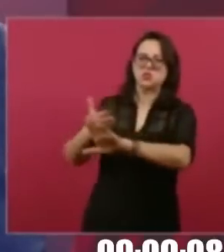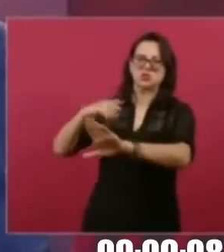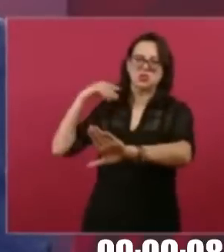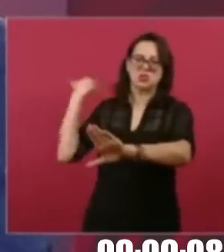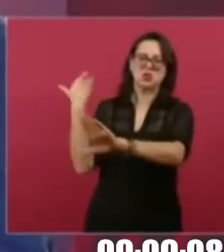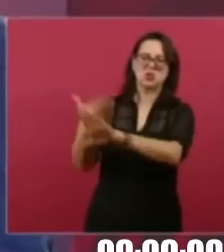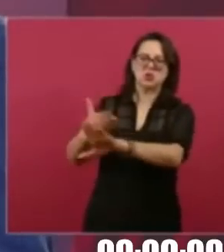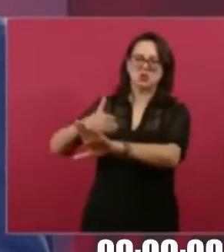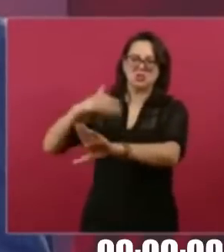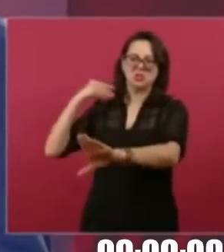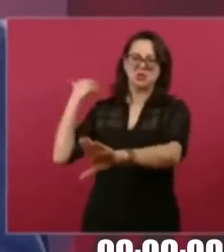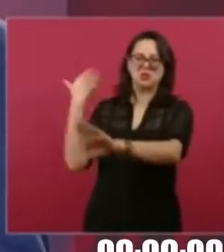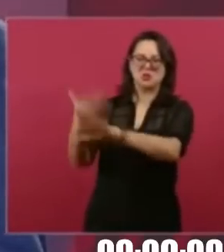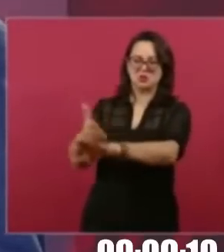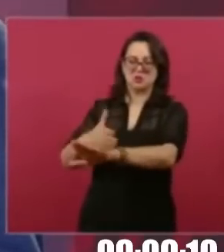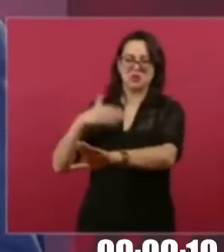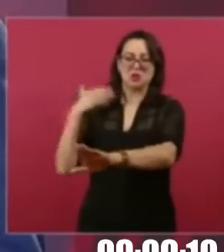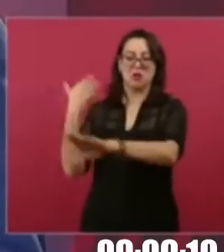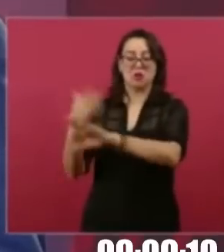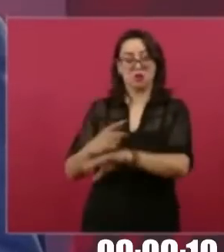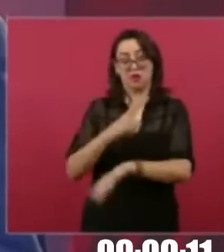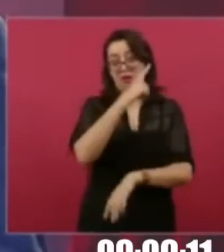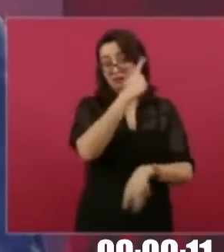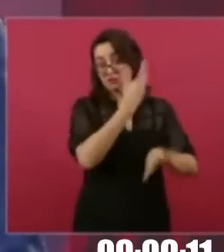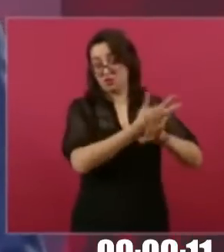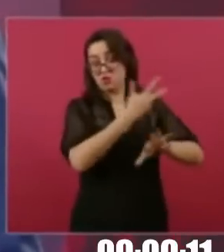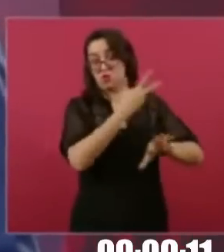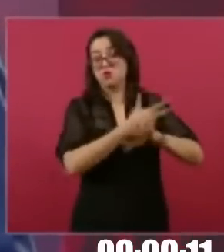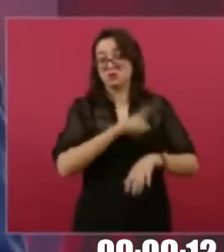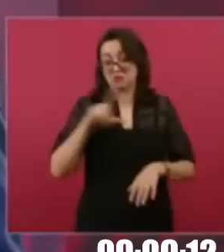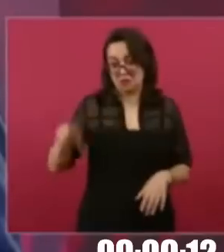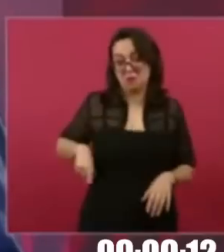intervino hasta el gobierno de Estados Unidos